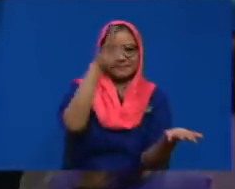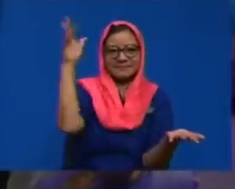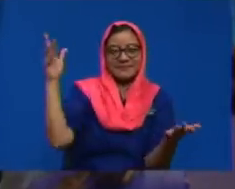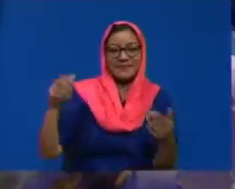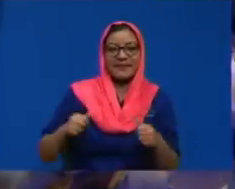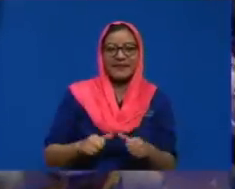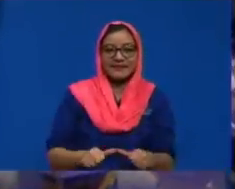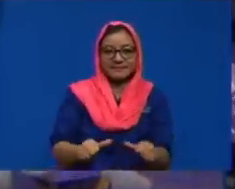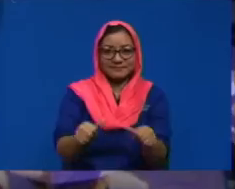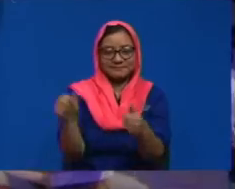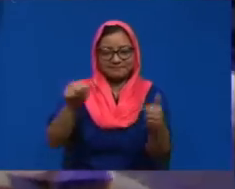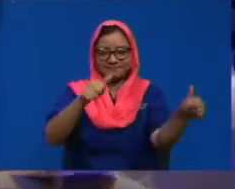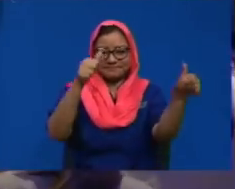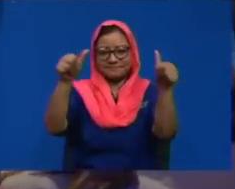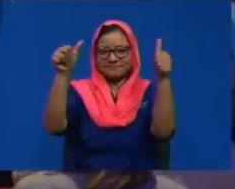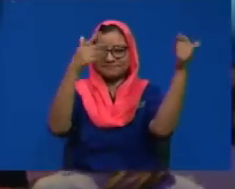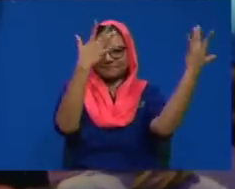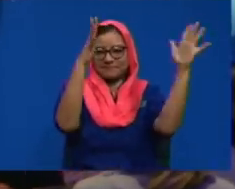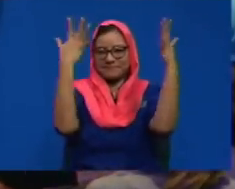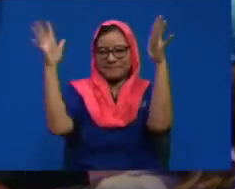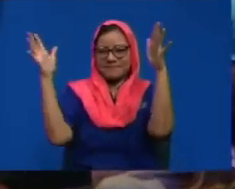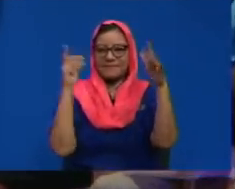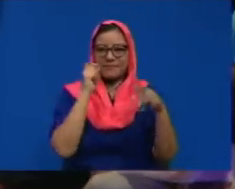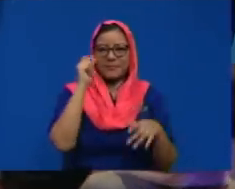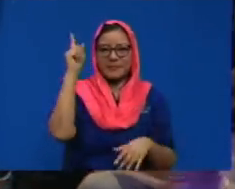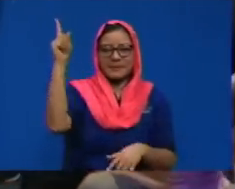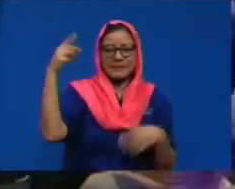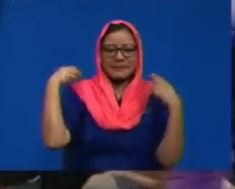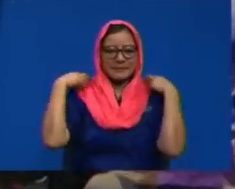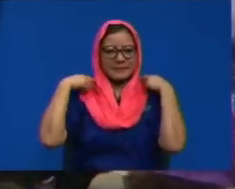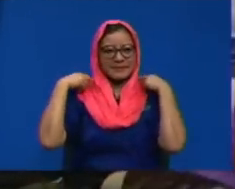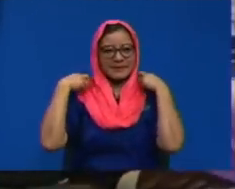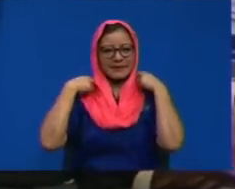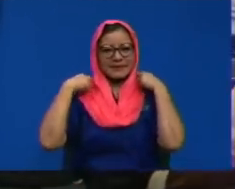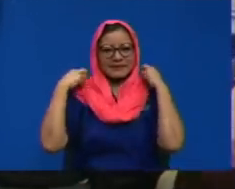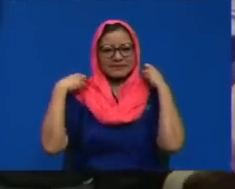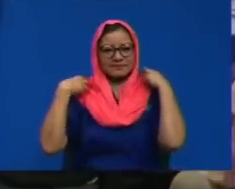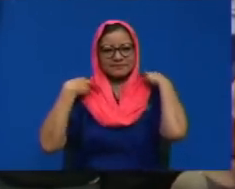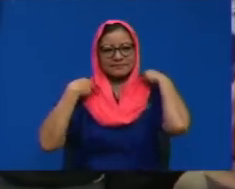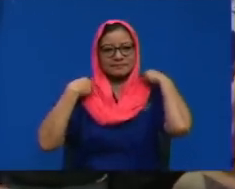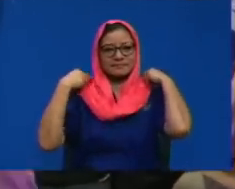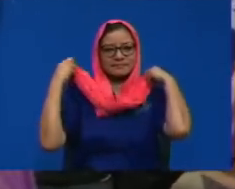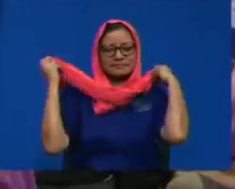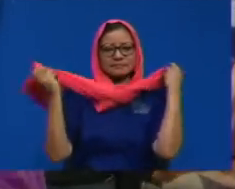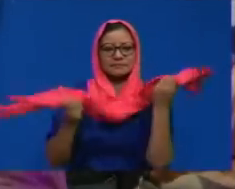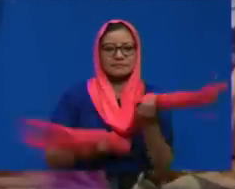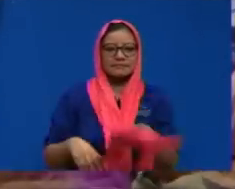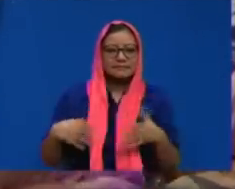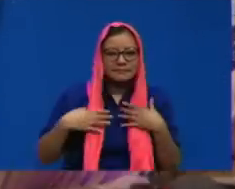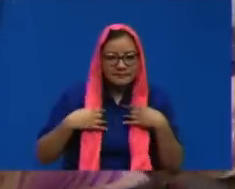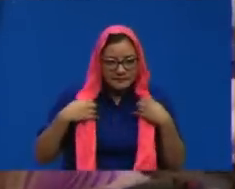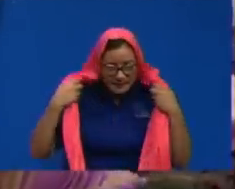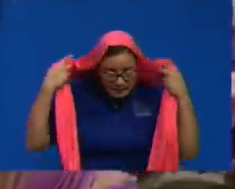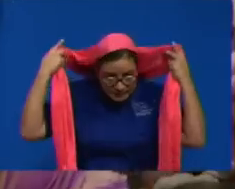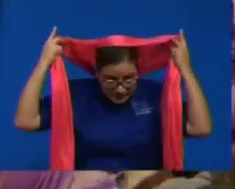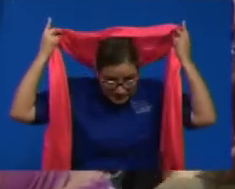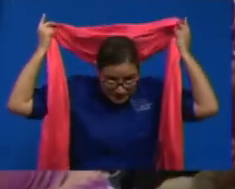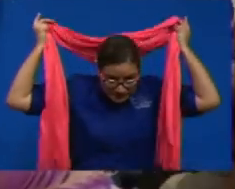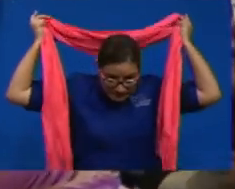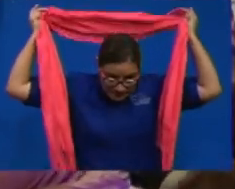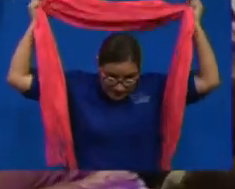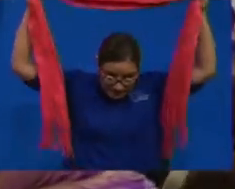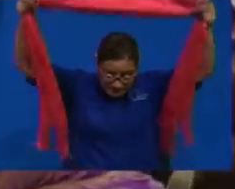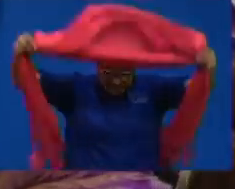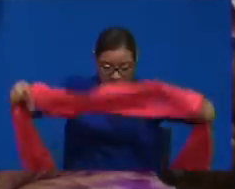Aleluya, que se escuchen estas palmas fuertes para aquel que nos salvó y nos tiene en este lugar.